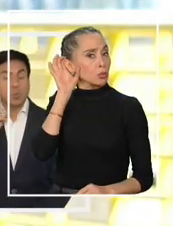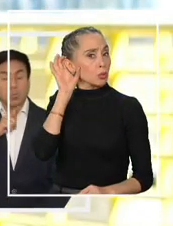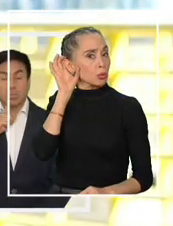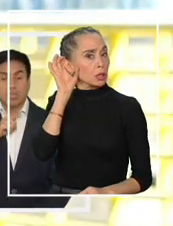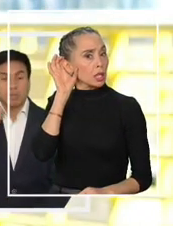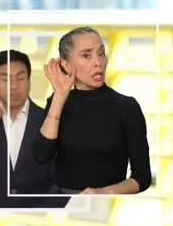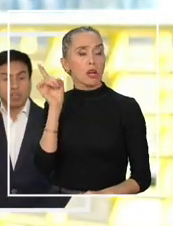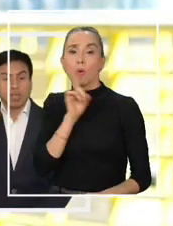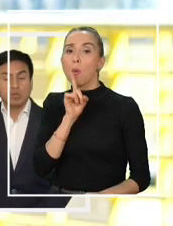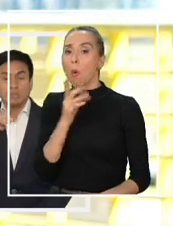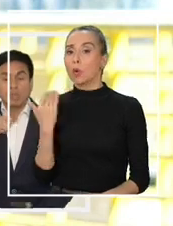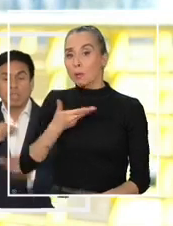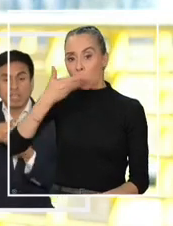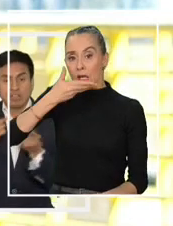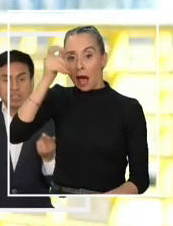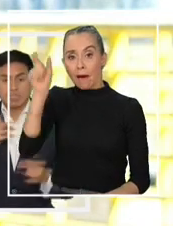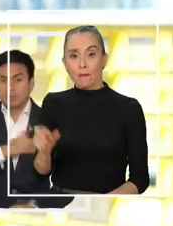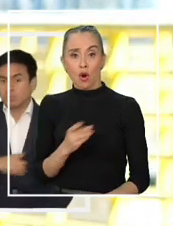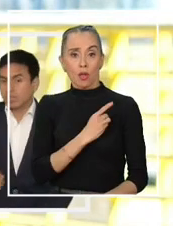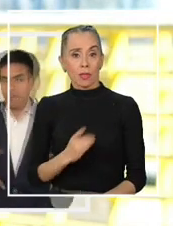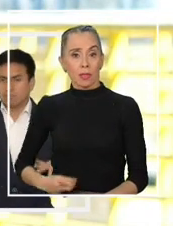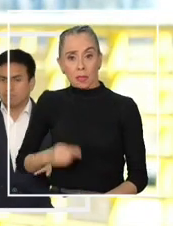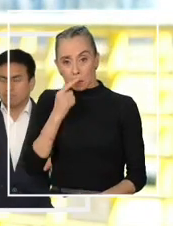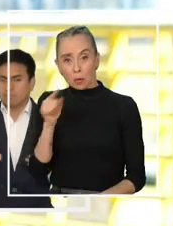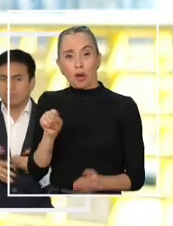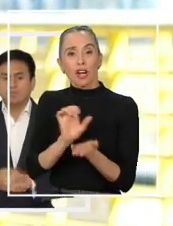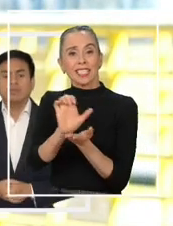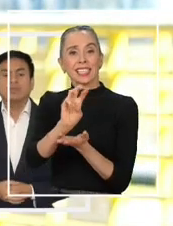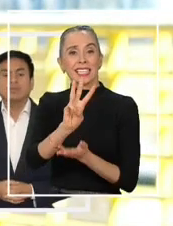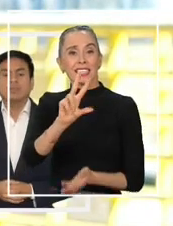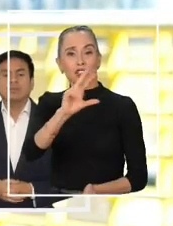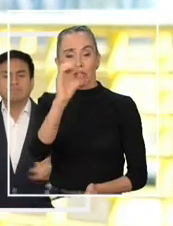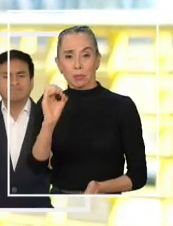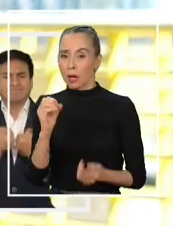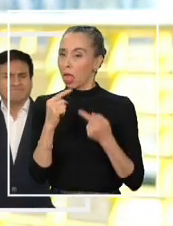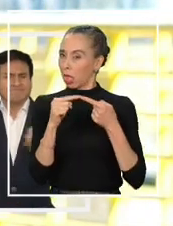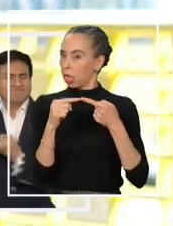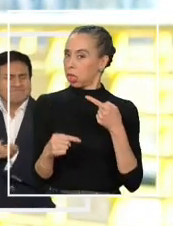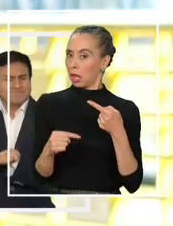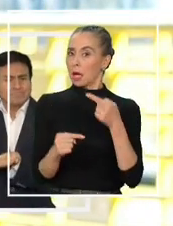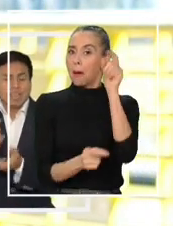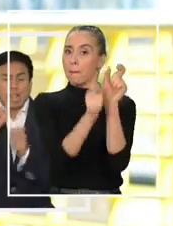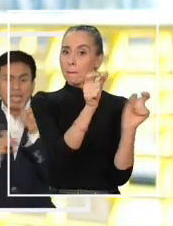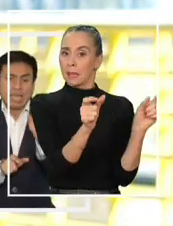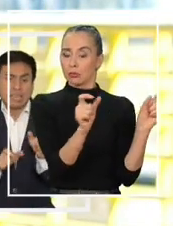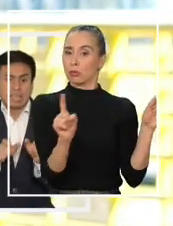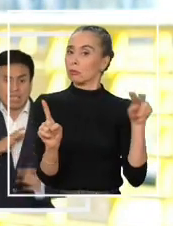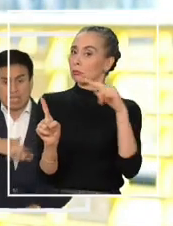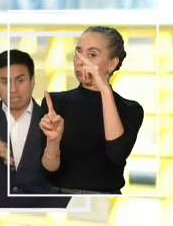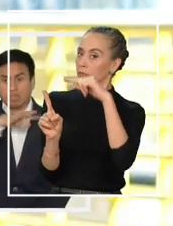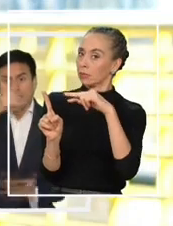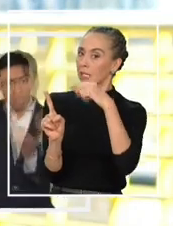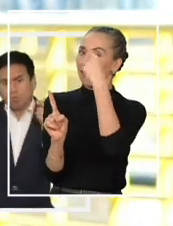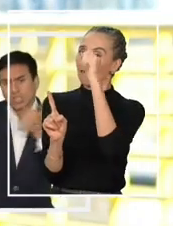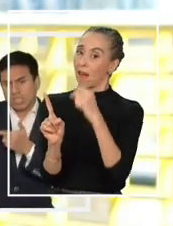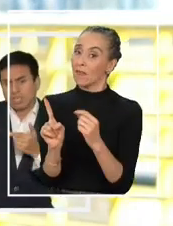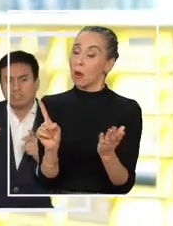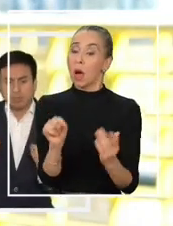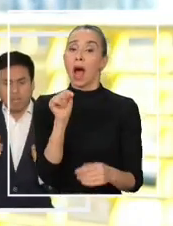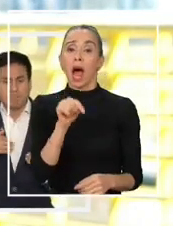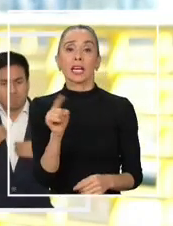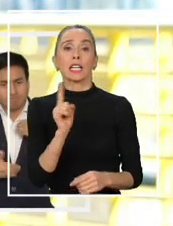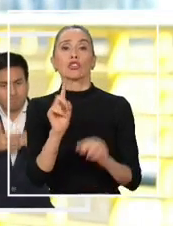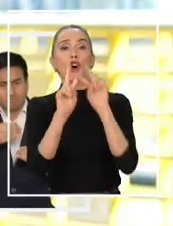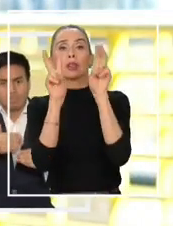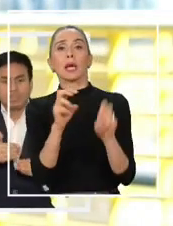últimas declaraciones del diputado. Hay claramente una contradicción ahí que la gente tendrá que poder evaluar en su mérito. Acá no